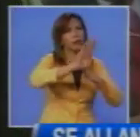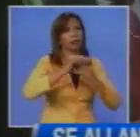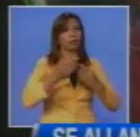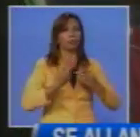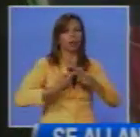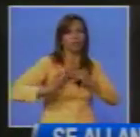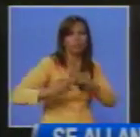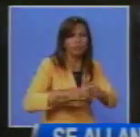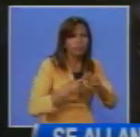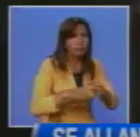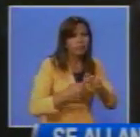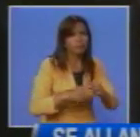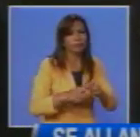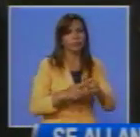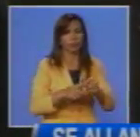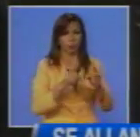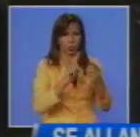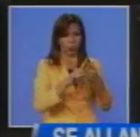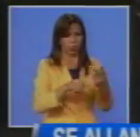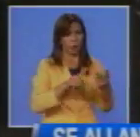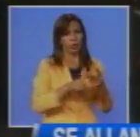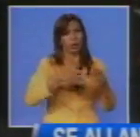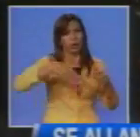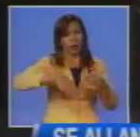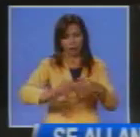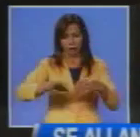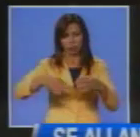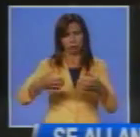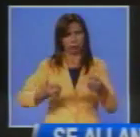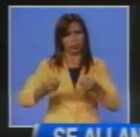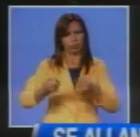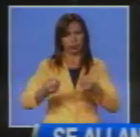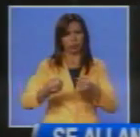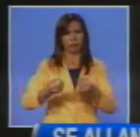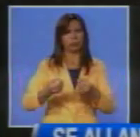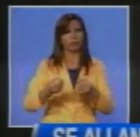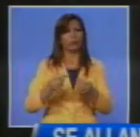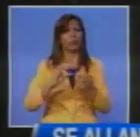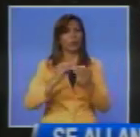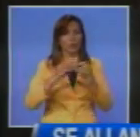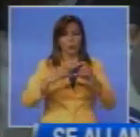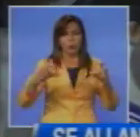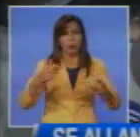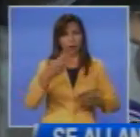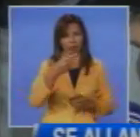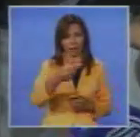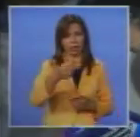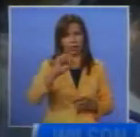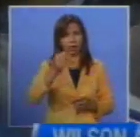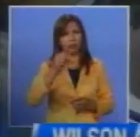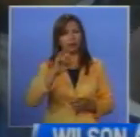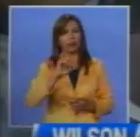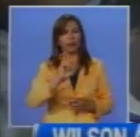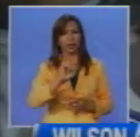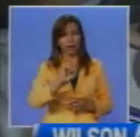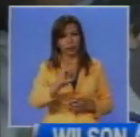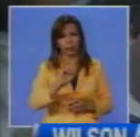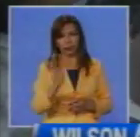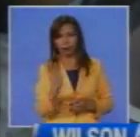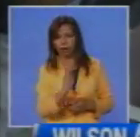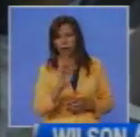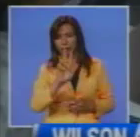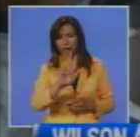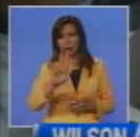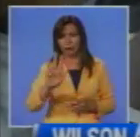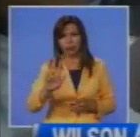taller mecánico y en su interior se encontró un auto de placas GSI 3330. La Fiscalía y la Policía Nacional están